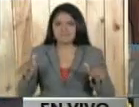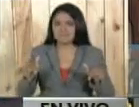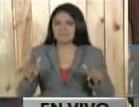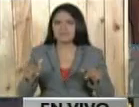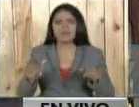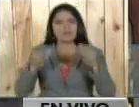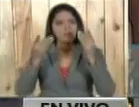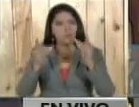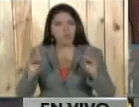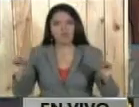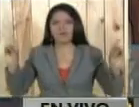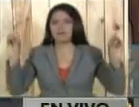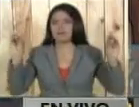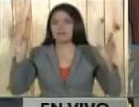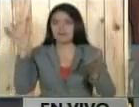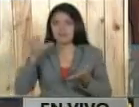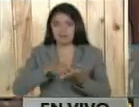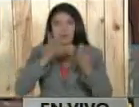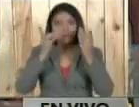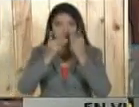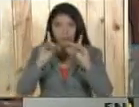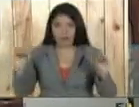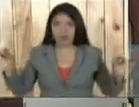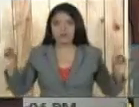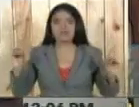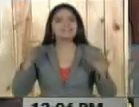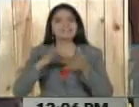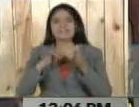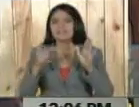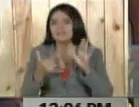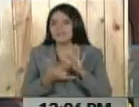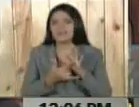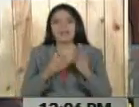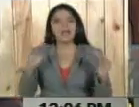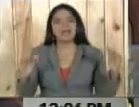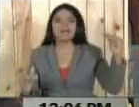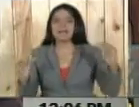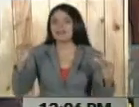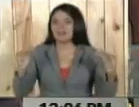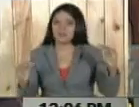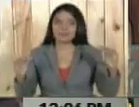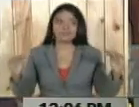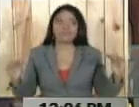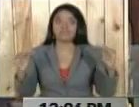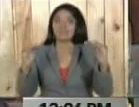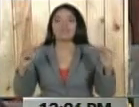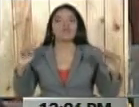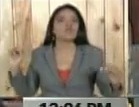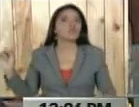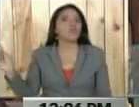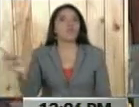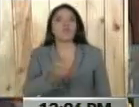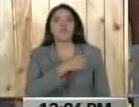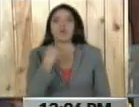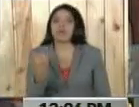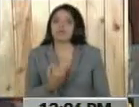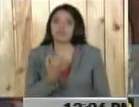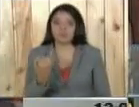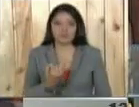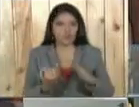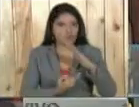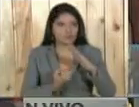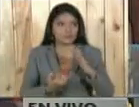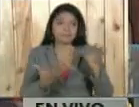consulta democrática de Estado que establece el equilibrio de poderes. Lamento mucho que el presidente de la Asamblea